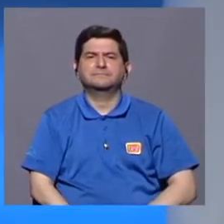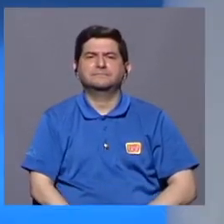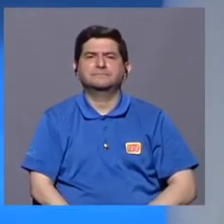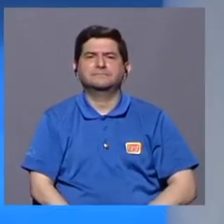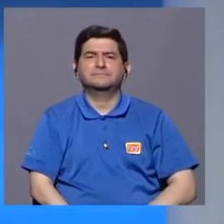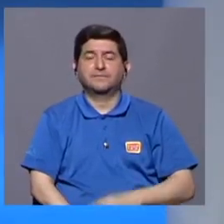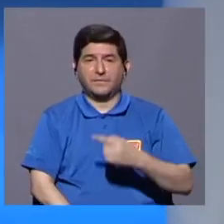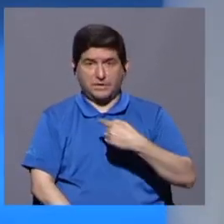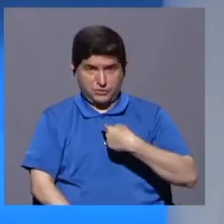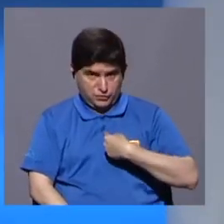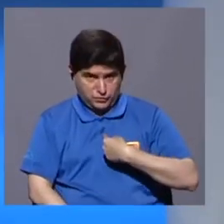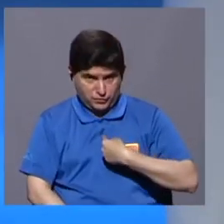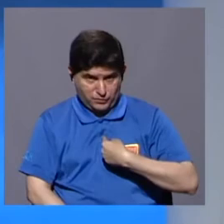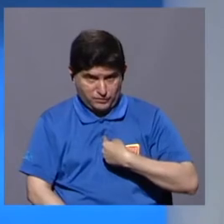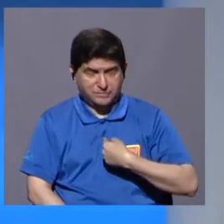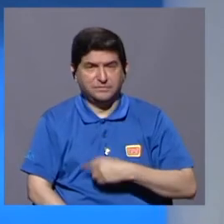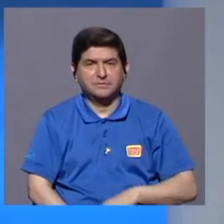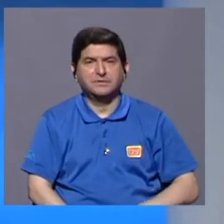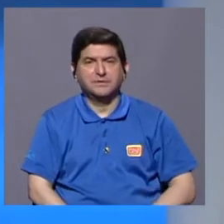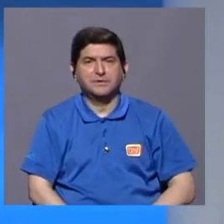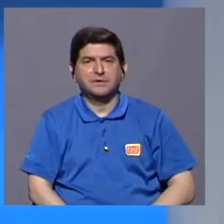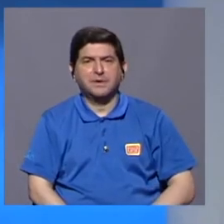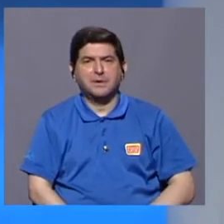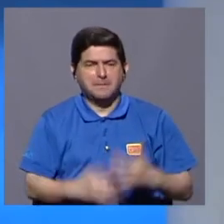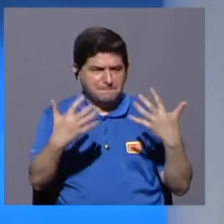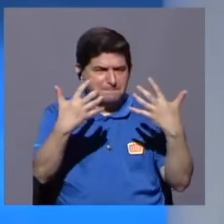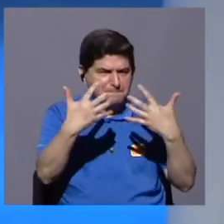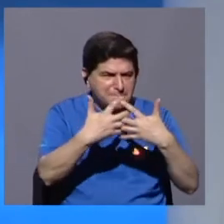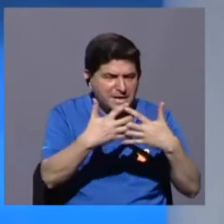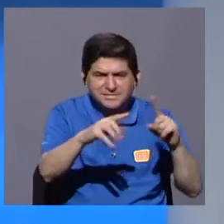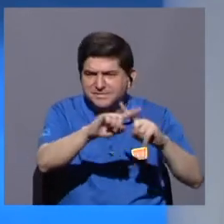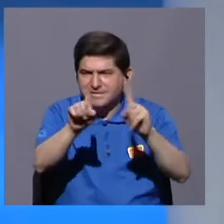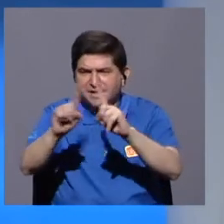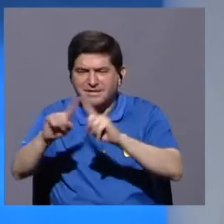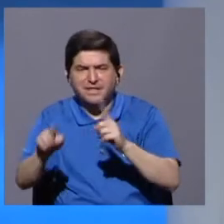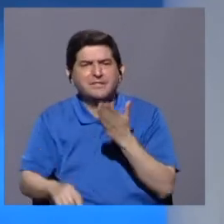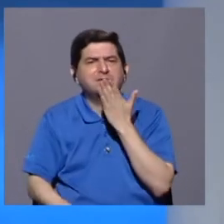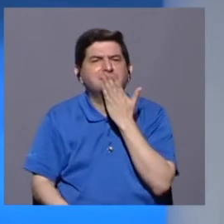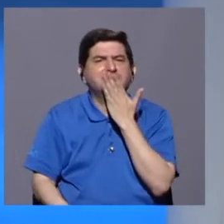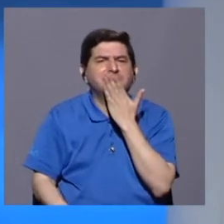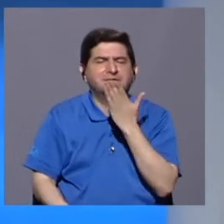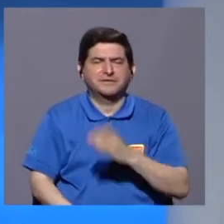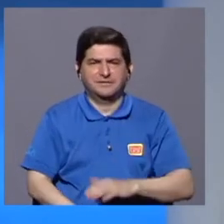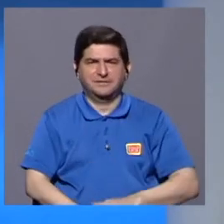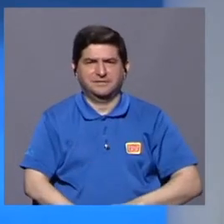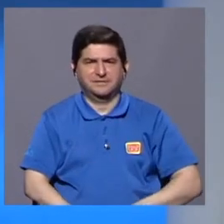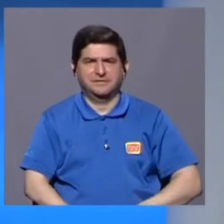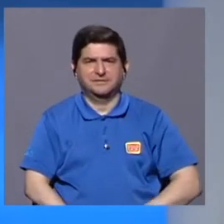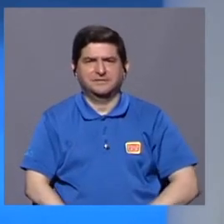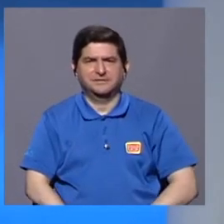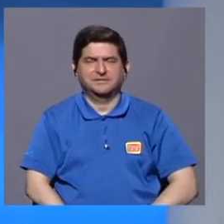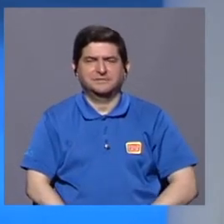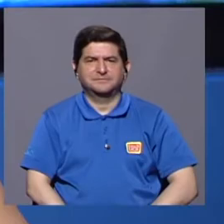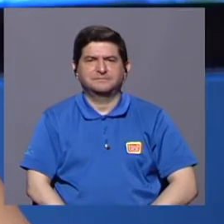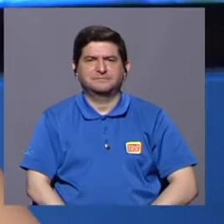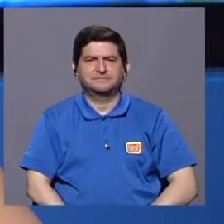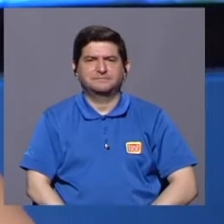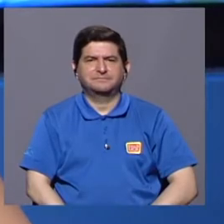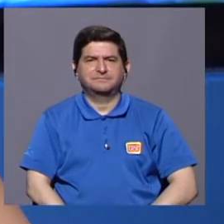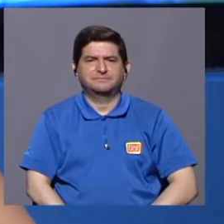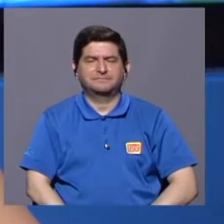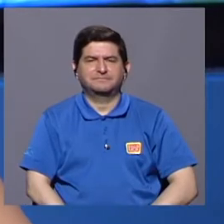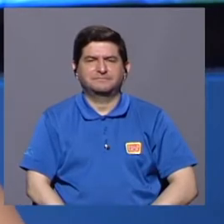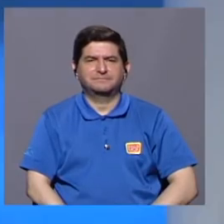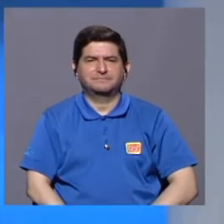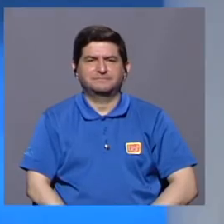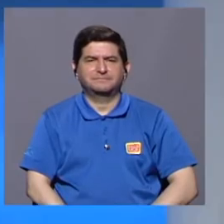Yo soy Broram, Bribri, Cabécar, Huetar, Malecu,